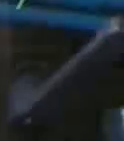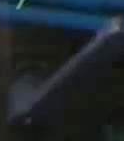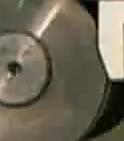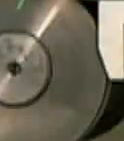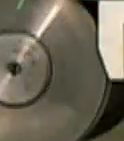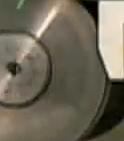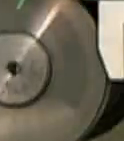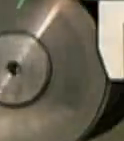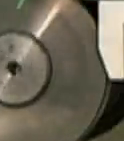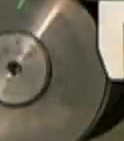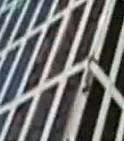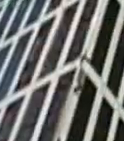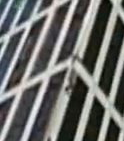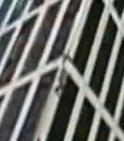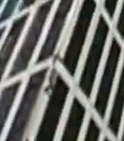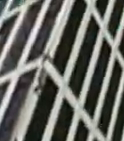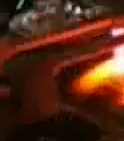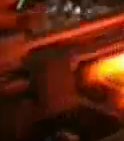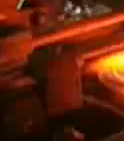30.